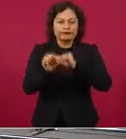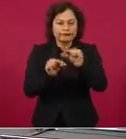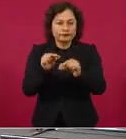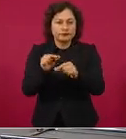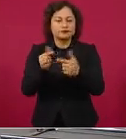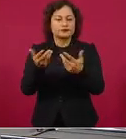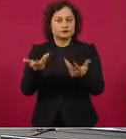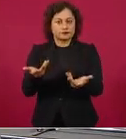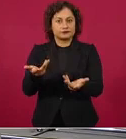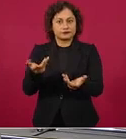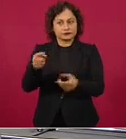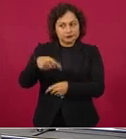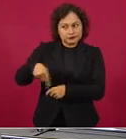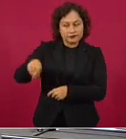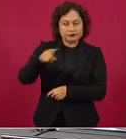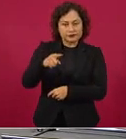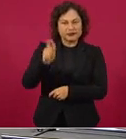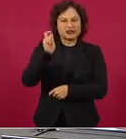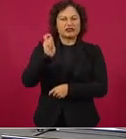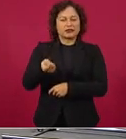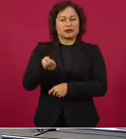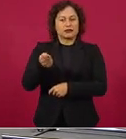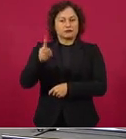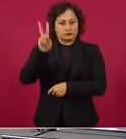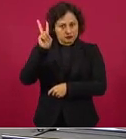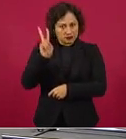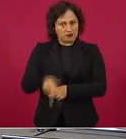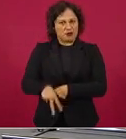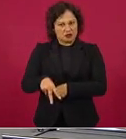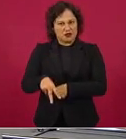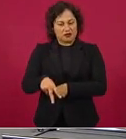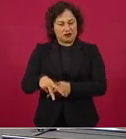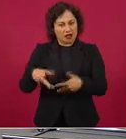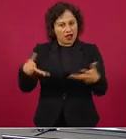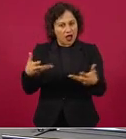y cómo son capaces de todo,